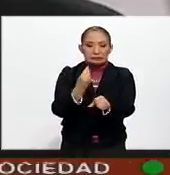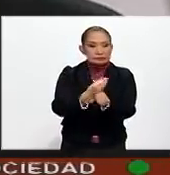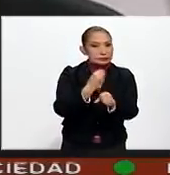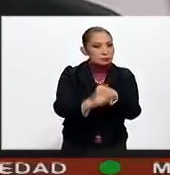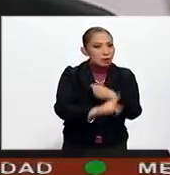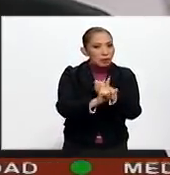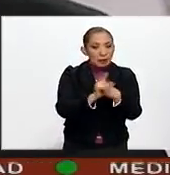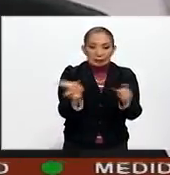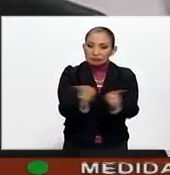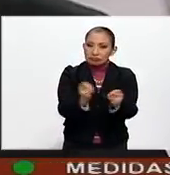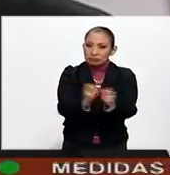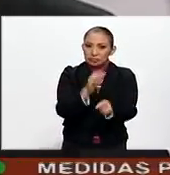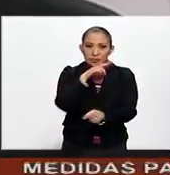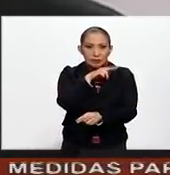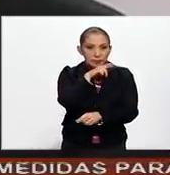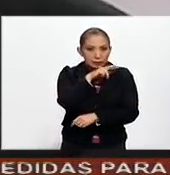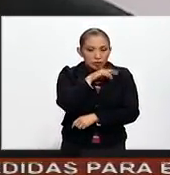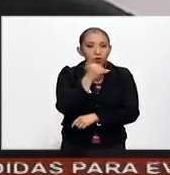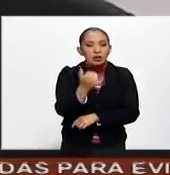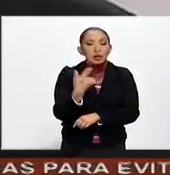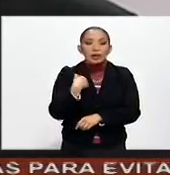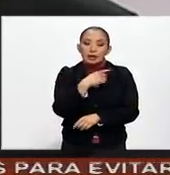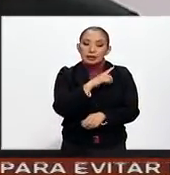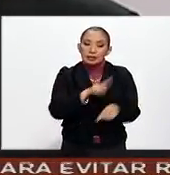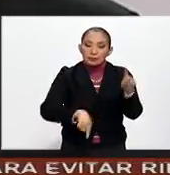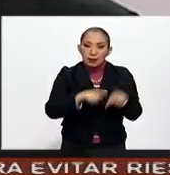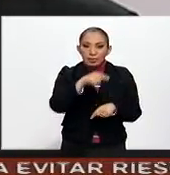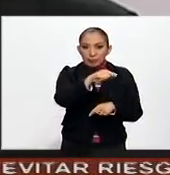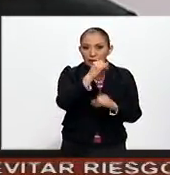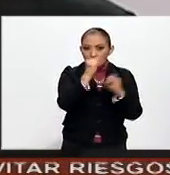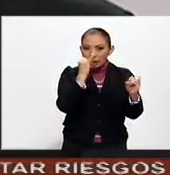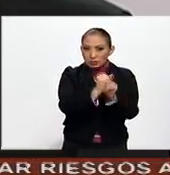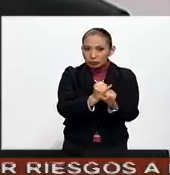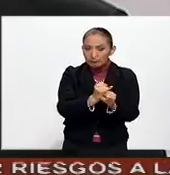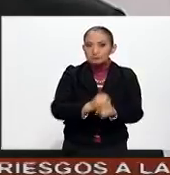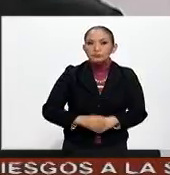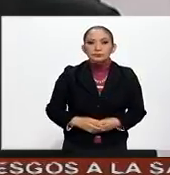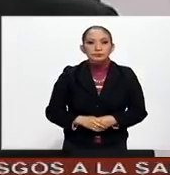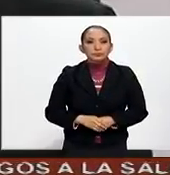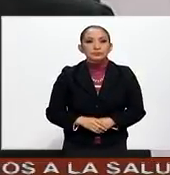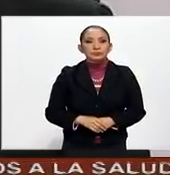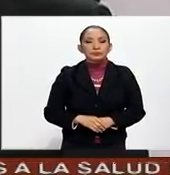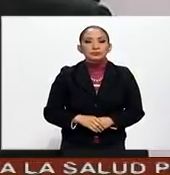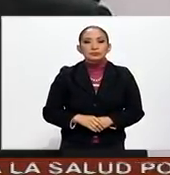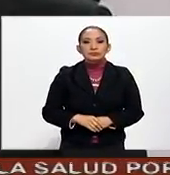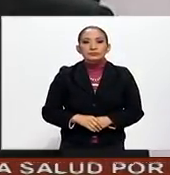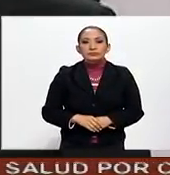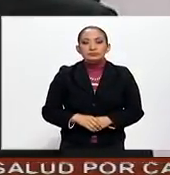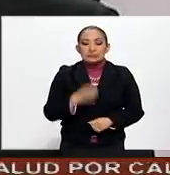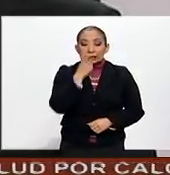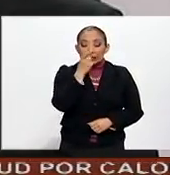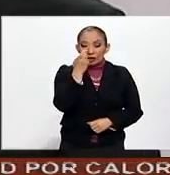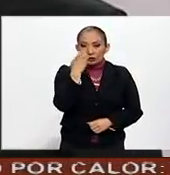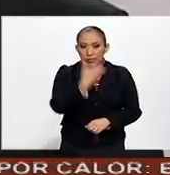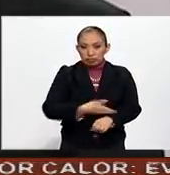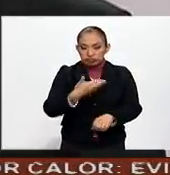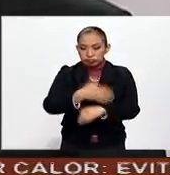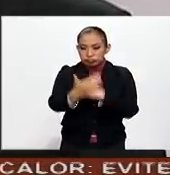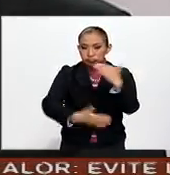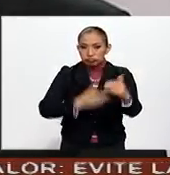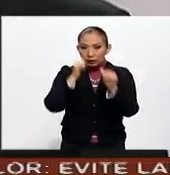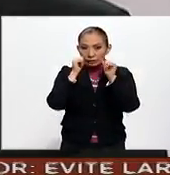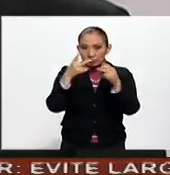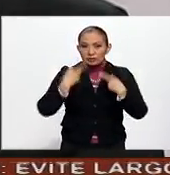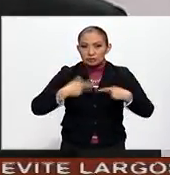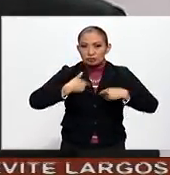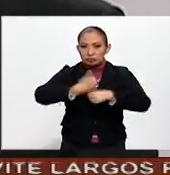del daño a la brevedad y conforme a los estándares internacionales. Destaco que el proceso de atención a